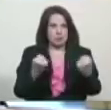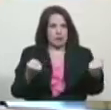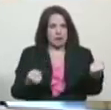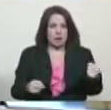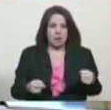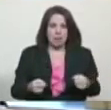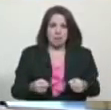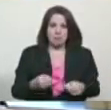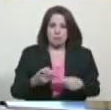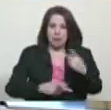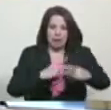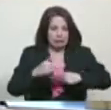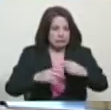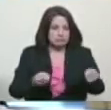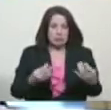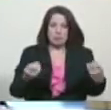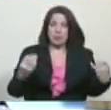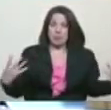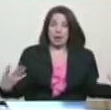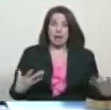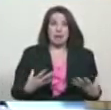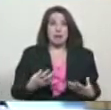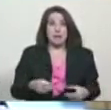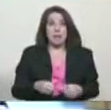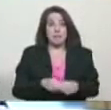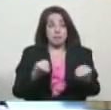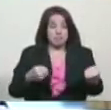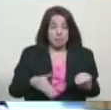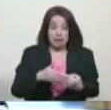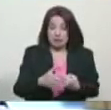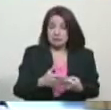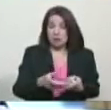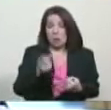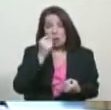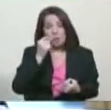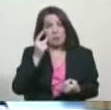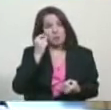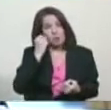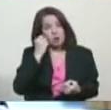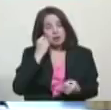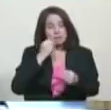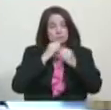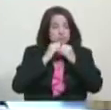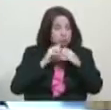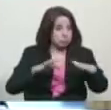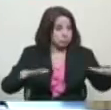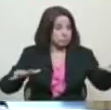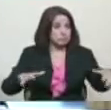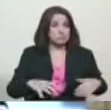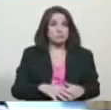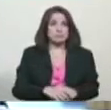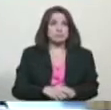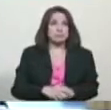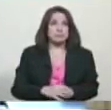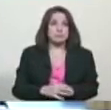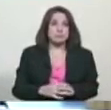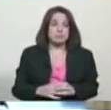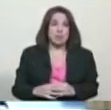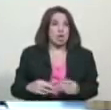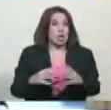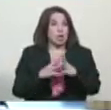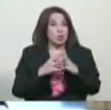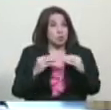flores, para multiplicar hombres y mujeres. Esa es la verdad. Tenemos toda la